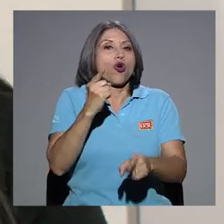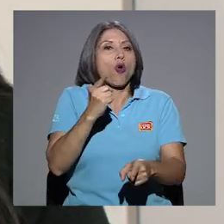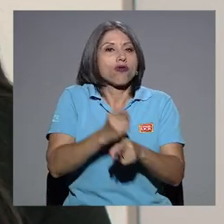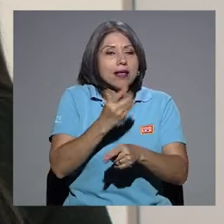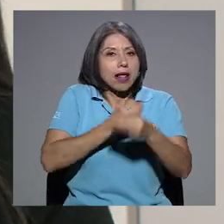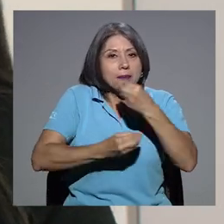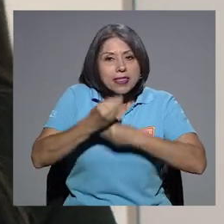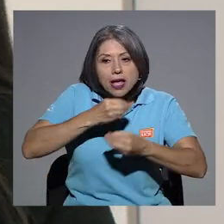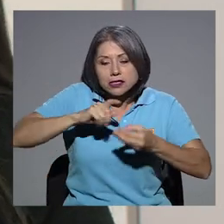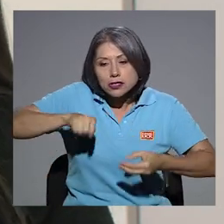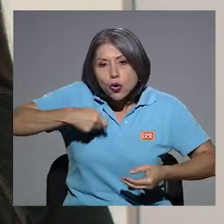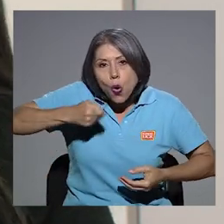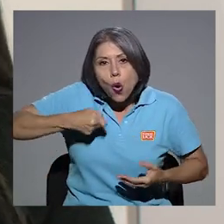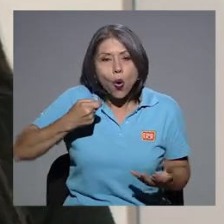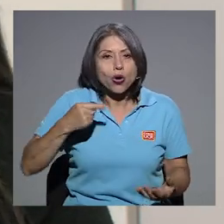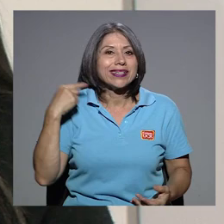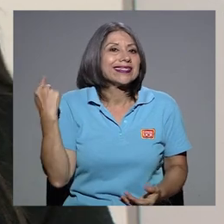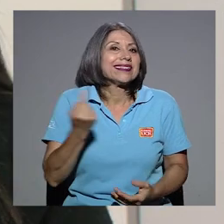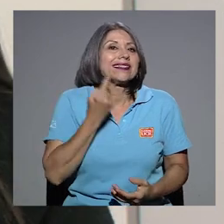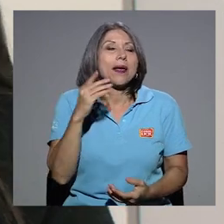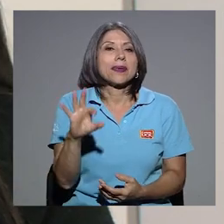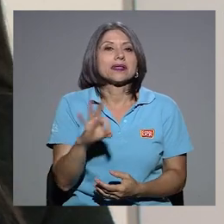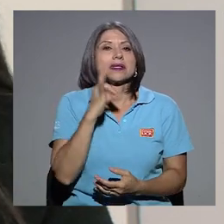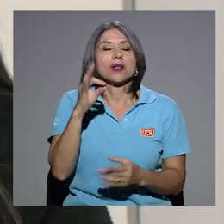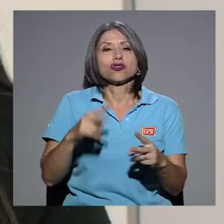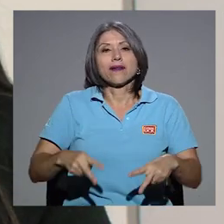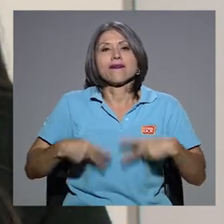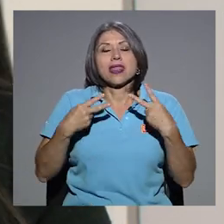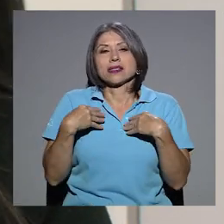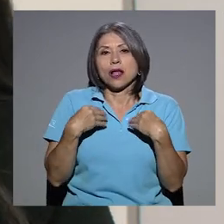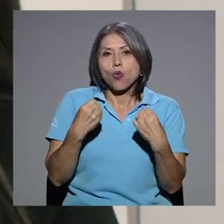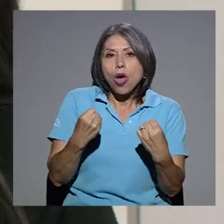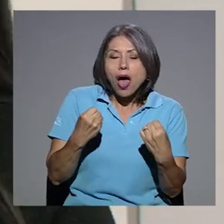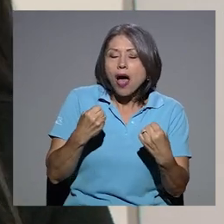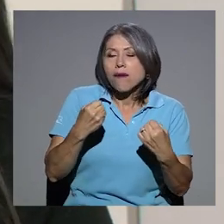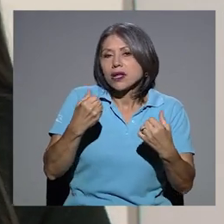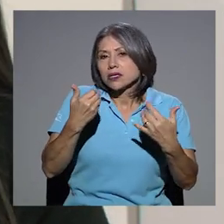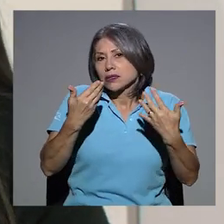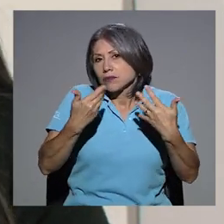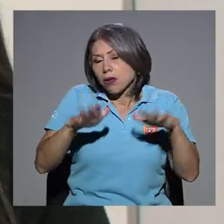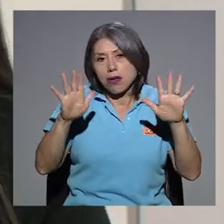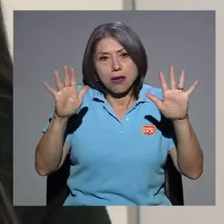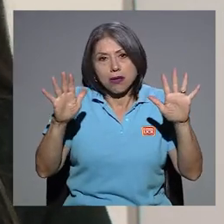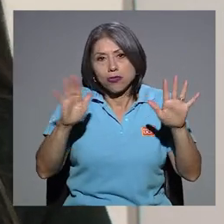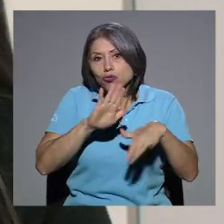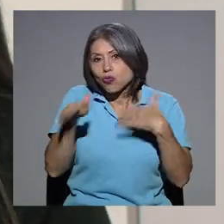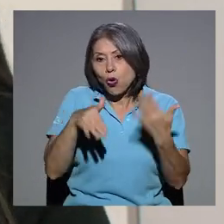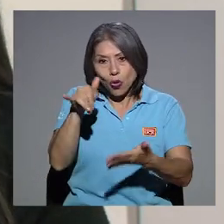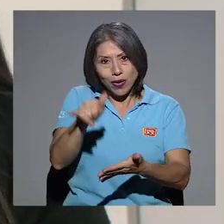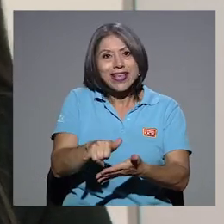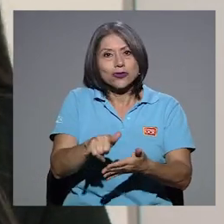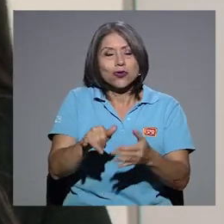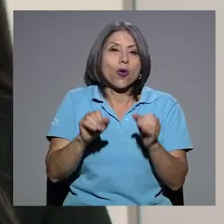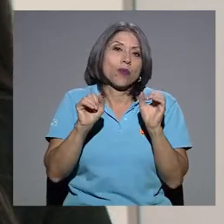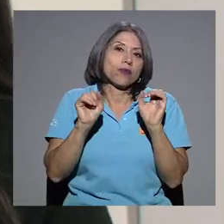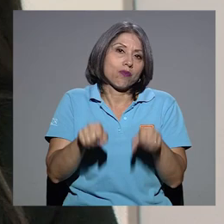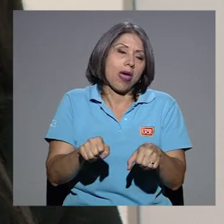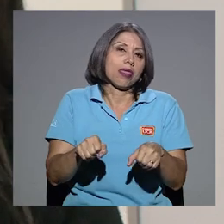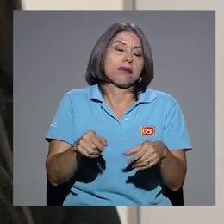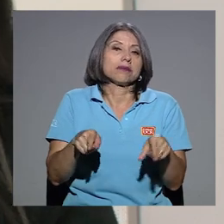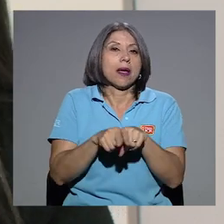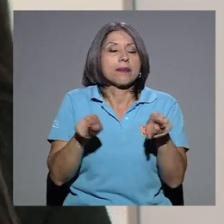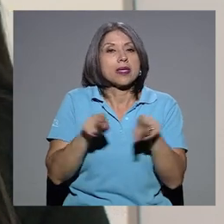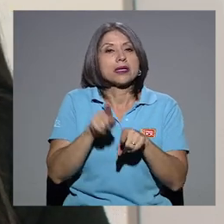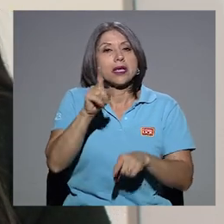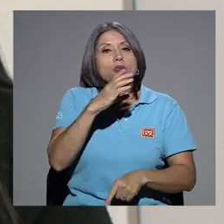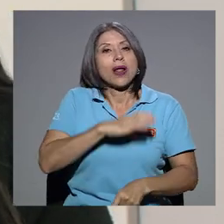alimentación, siempre estilos de vida saludables, todo eso entra dentro de mis factores de riesgo